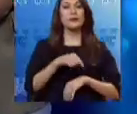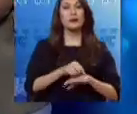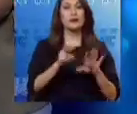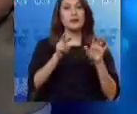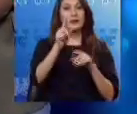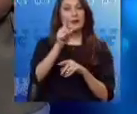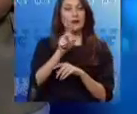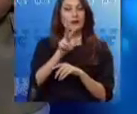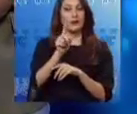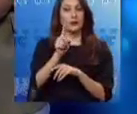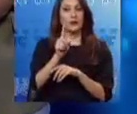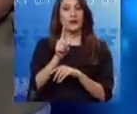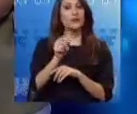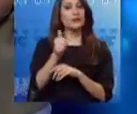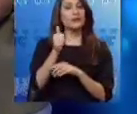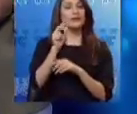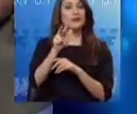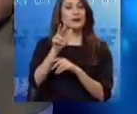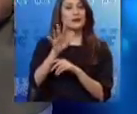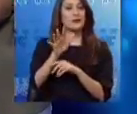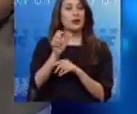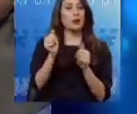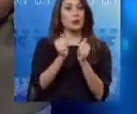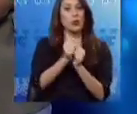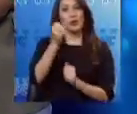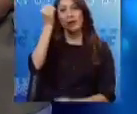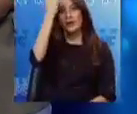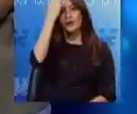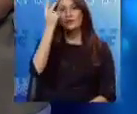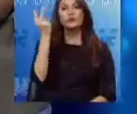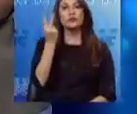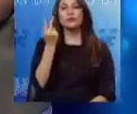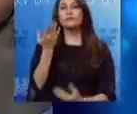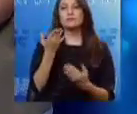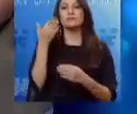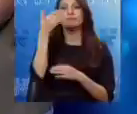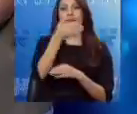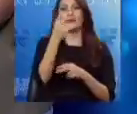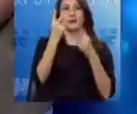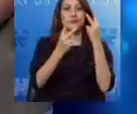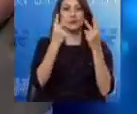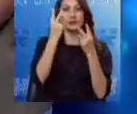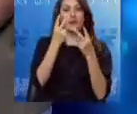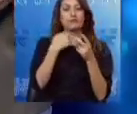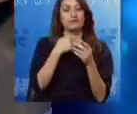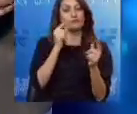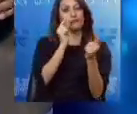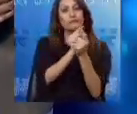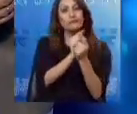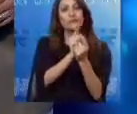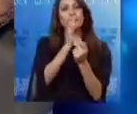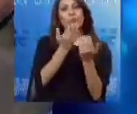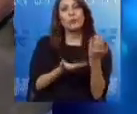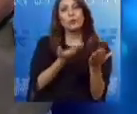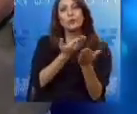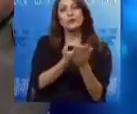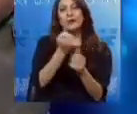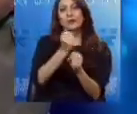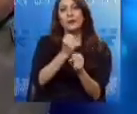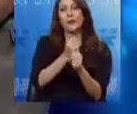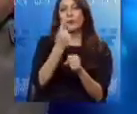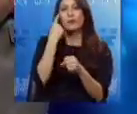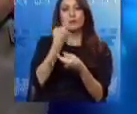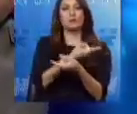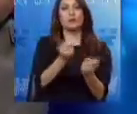El binomio presidencial de Alianza País, Lenín Moreno y Jorge Glass, visitó la provincia de Los Ríos, donde socializó sus propuestas de trabajo en beneficio